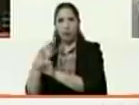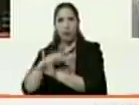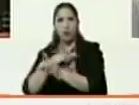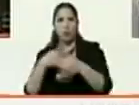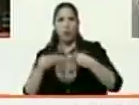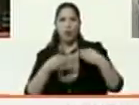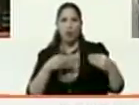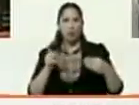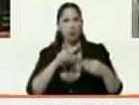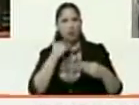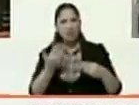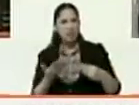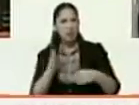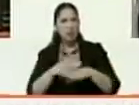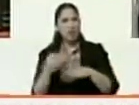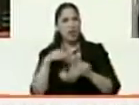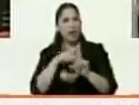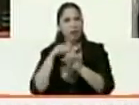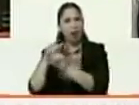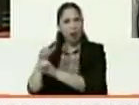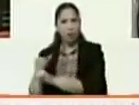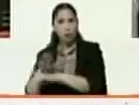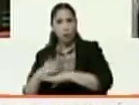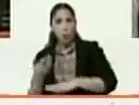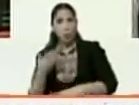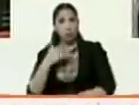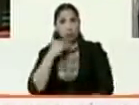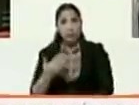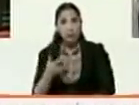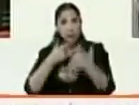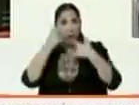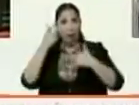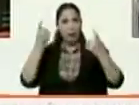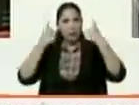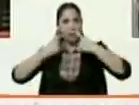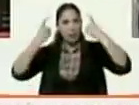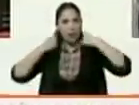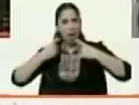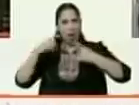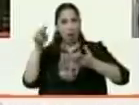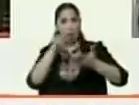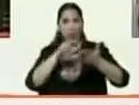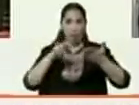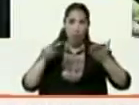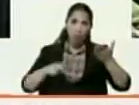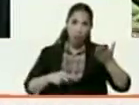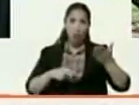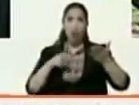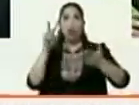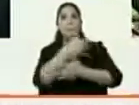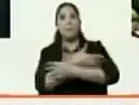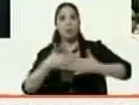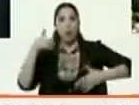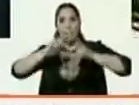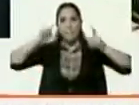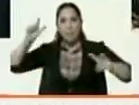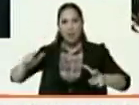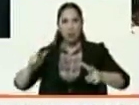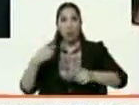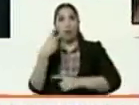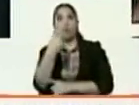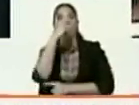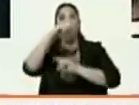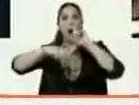modelo. Si no sirve que Hugo Chávez haya enseñado a leer y escribir a 2 millones de personas en